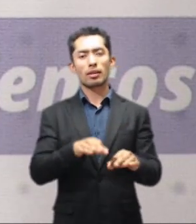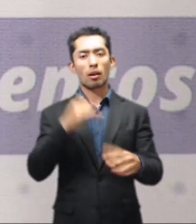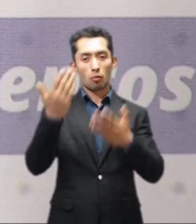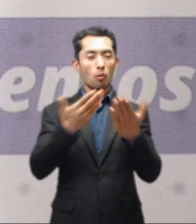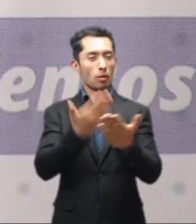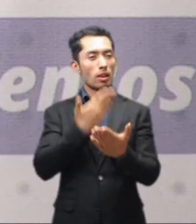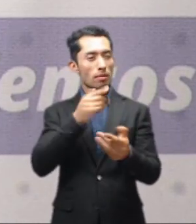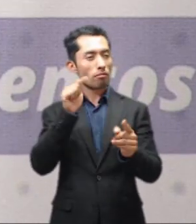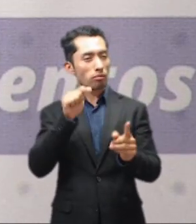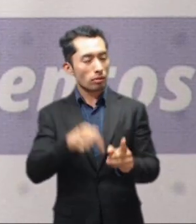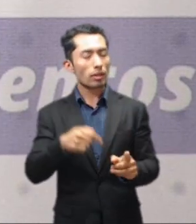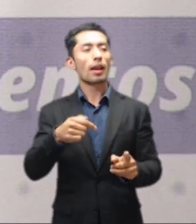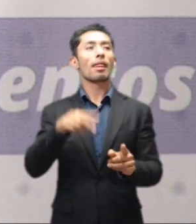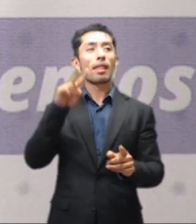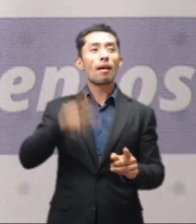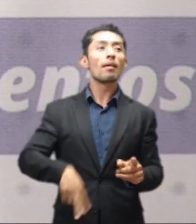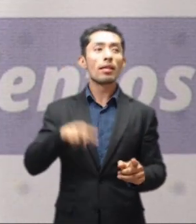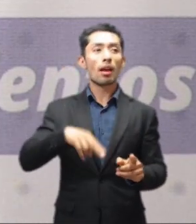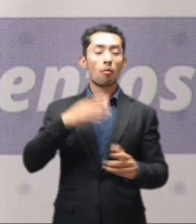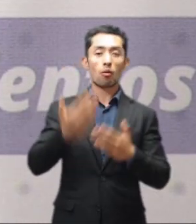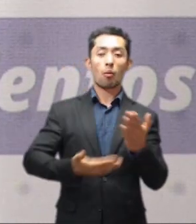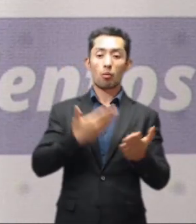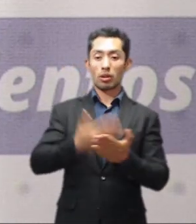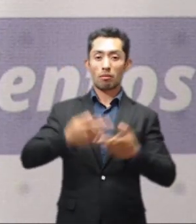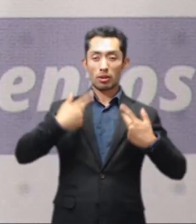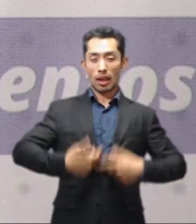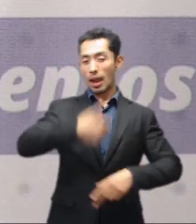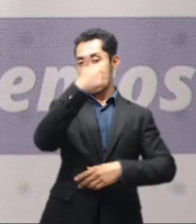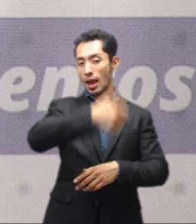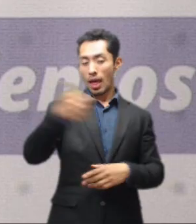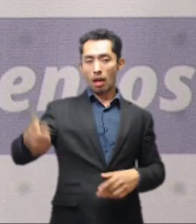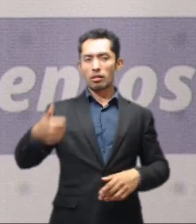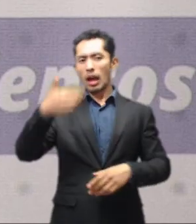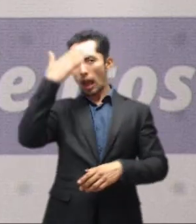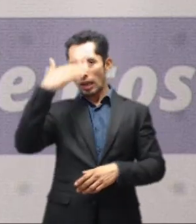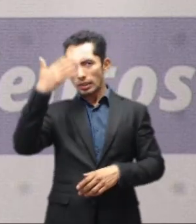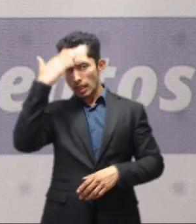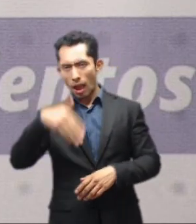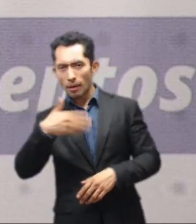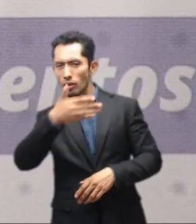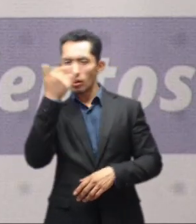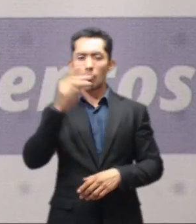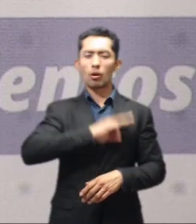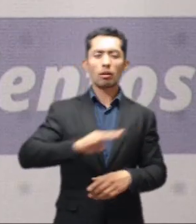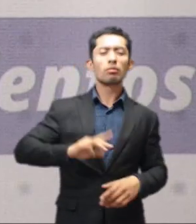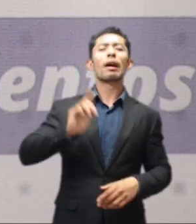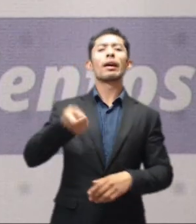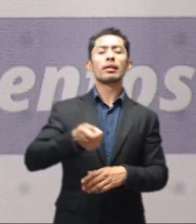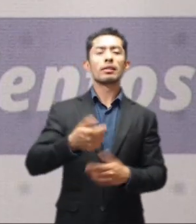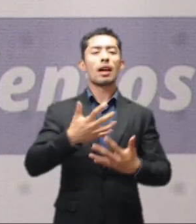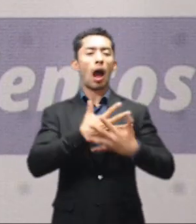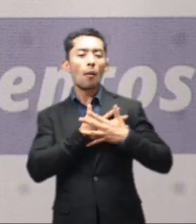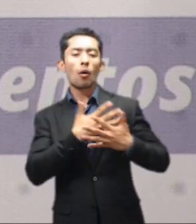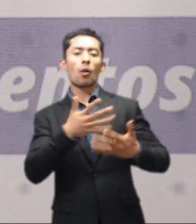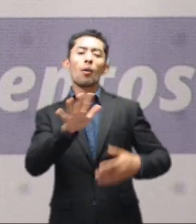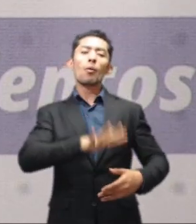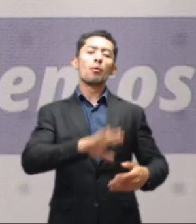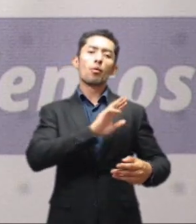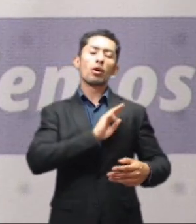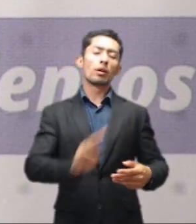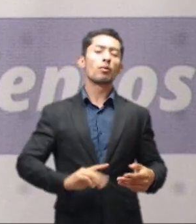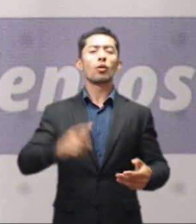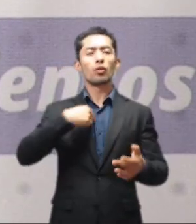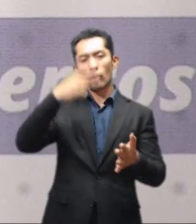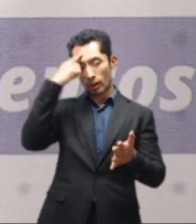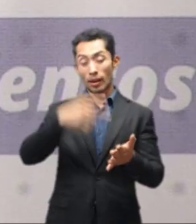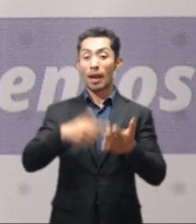propuestas ver realmente ente la propuesta de cada persona el conocimiento del municipio el amor al municipio yo creo